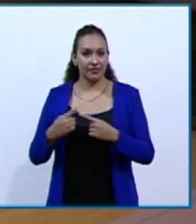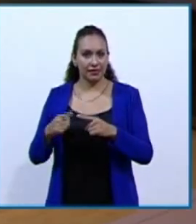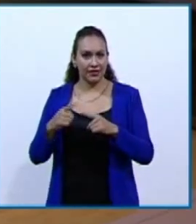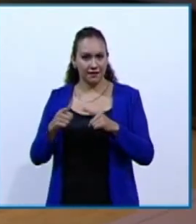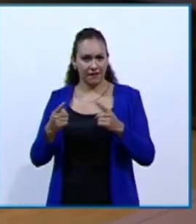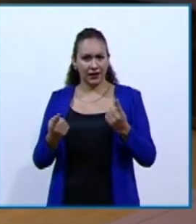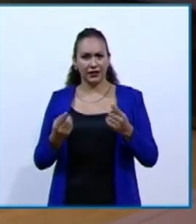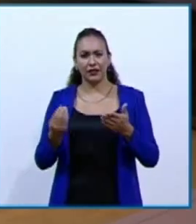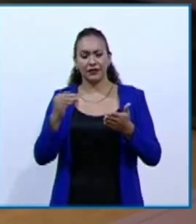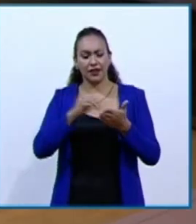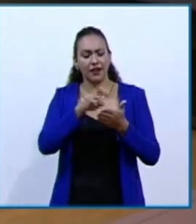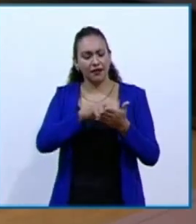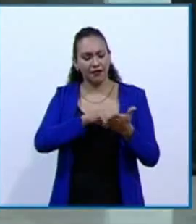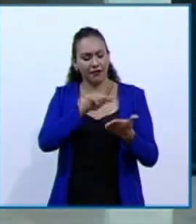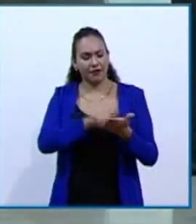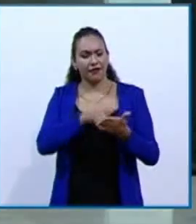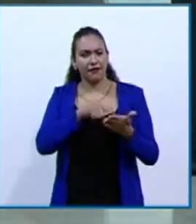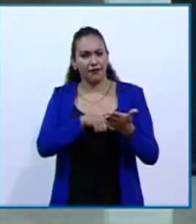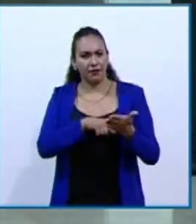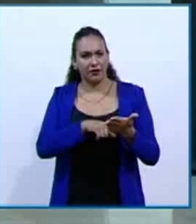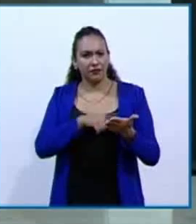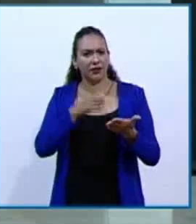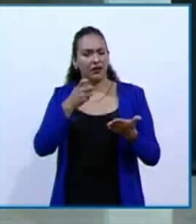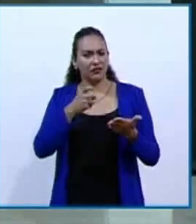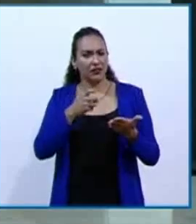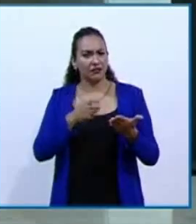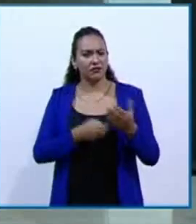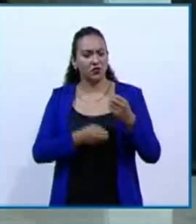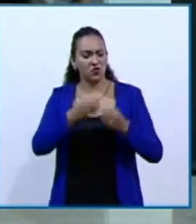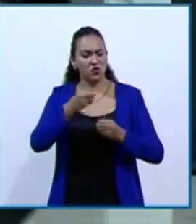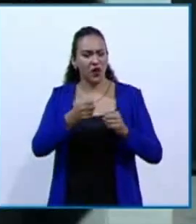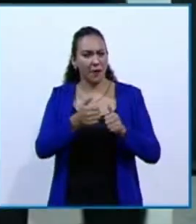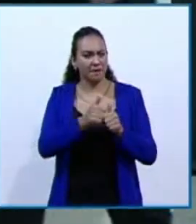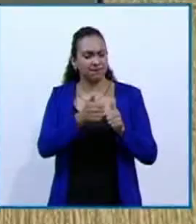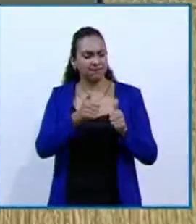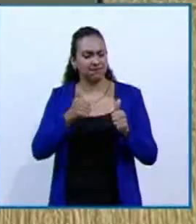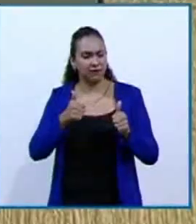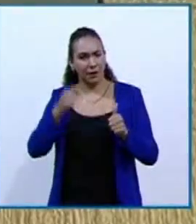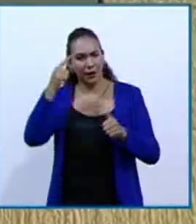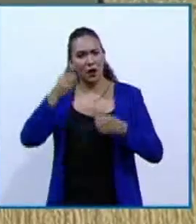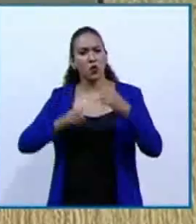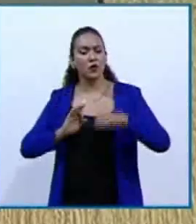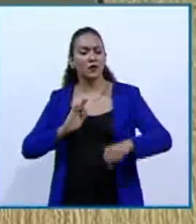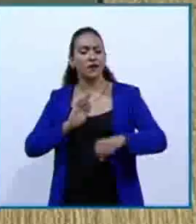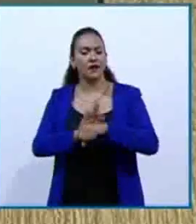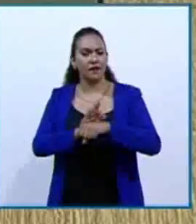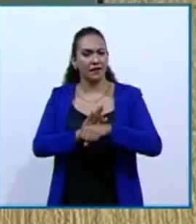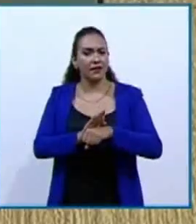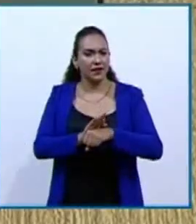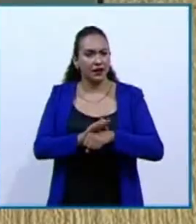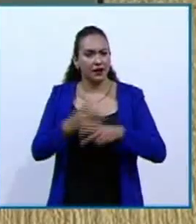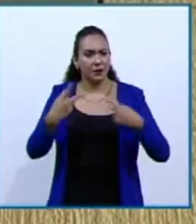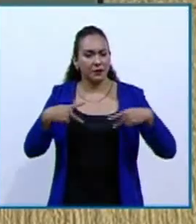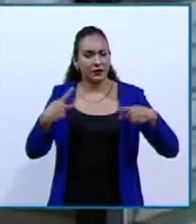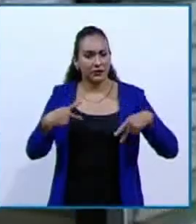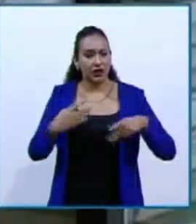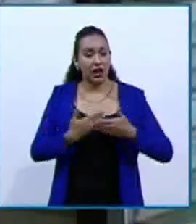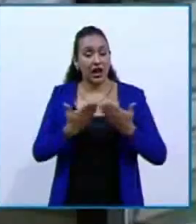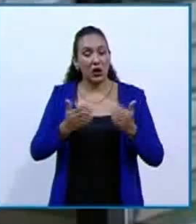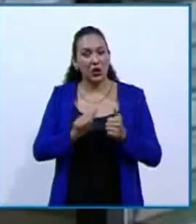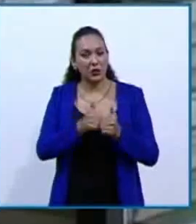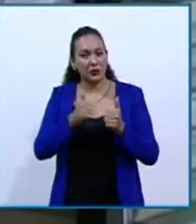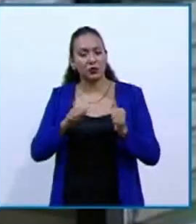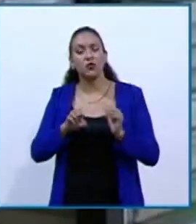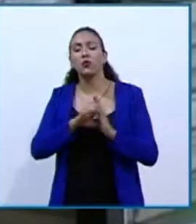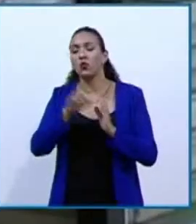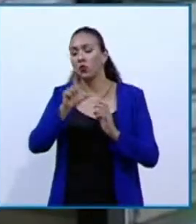reforma judicial representan un retroceso para el juicio de amparo, lo que aleja una auténtica protección a la ciudadanía frente a los actos